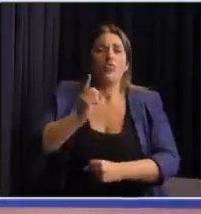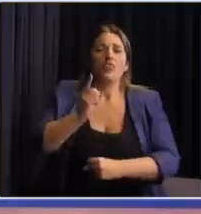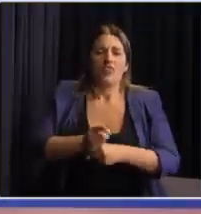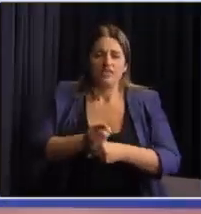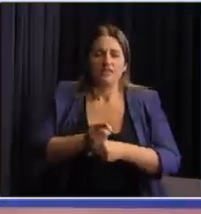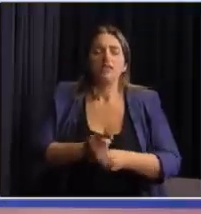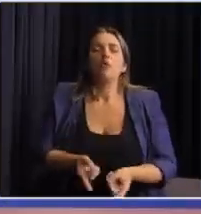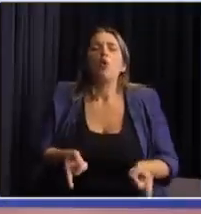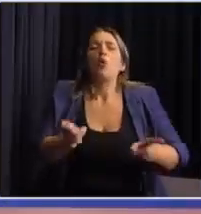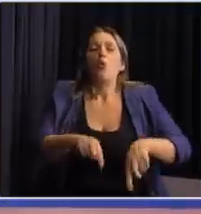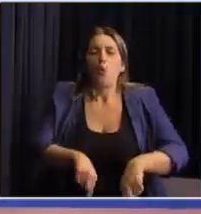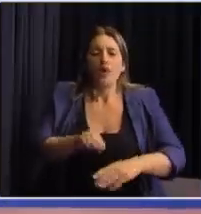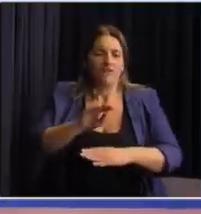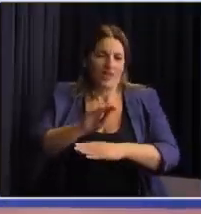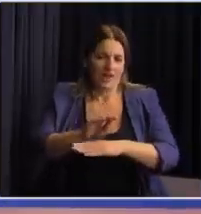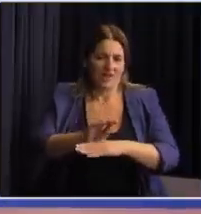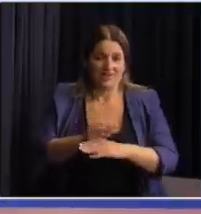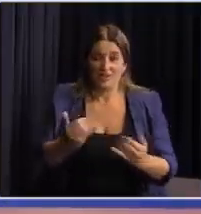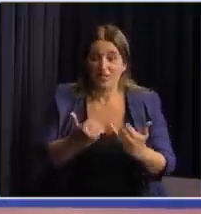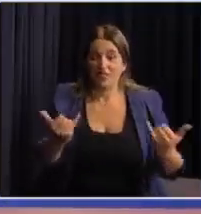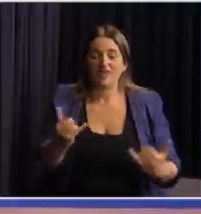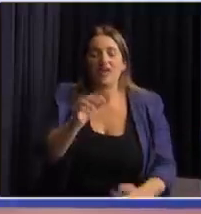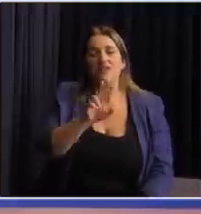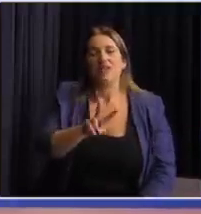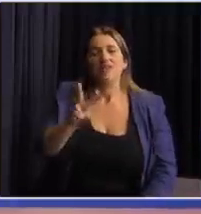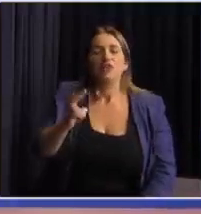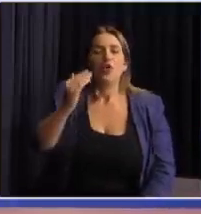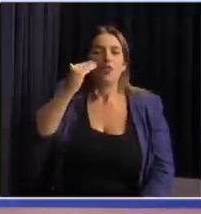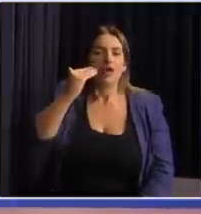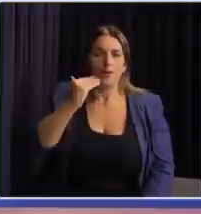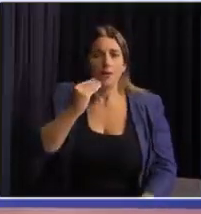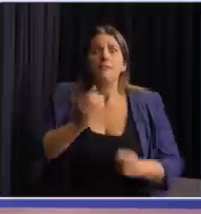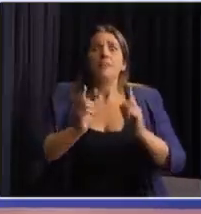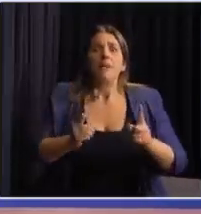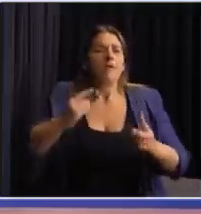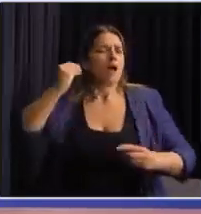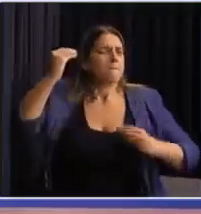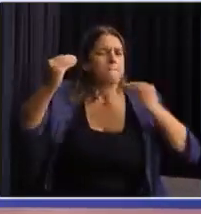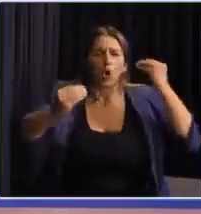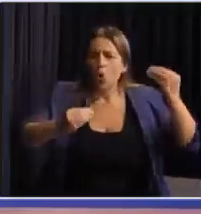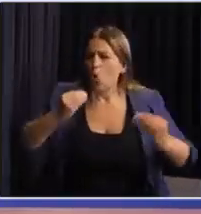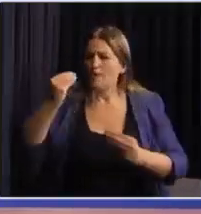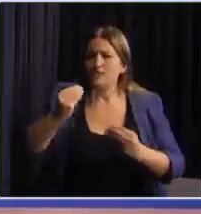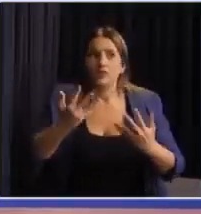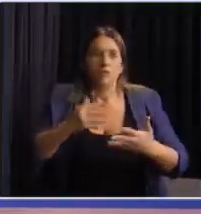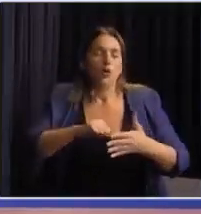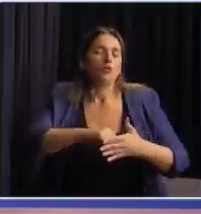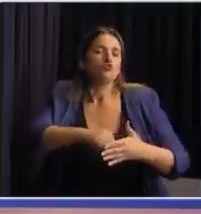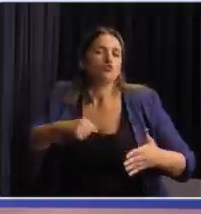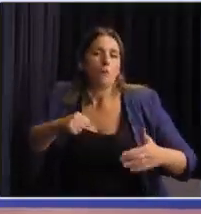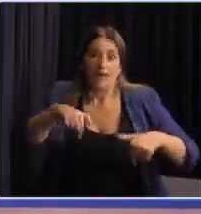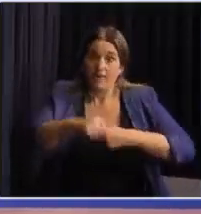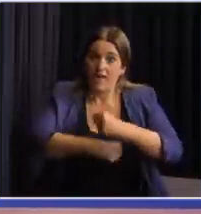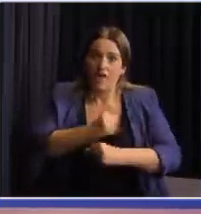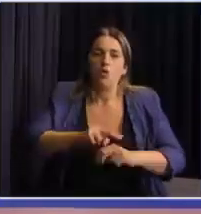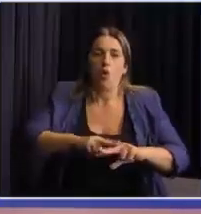a clase aquel 22 de abril, y también la preocupación mayor cuando decidimos suspender las clases este